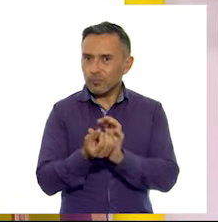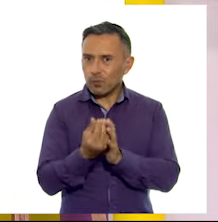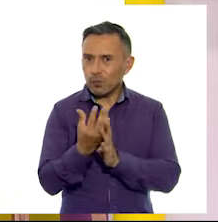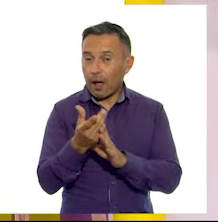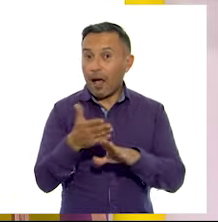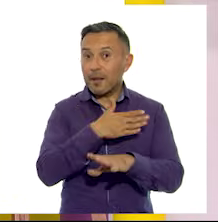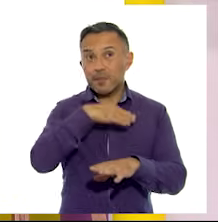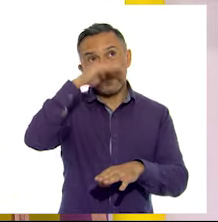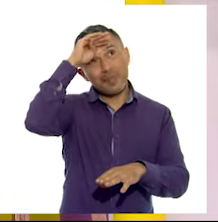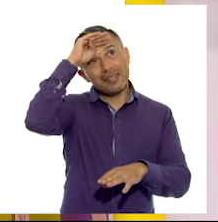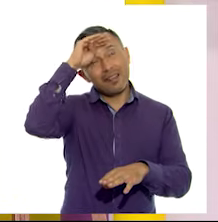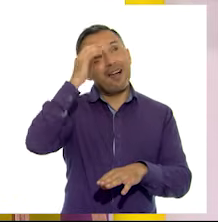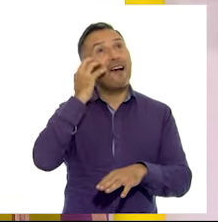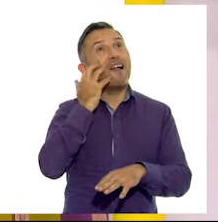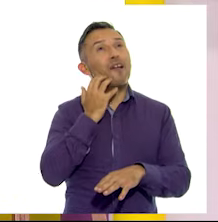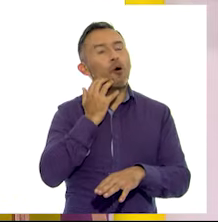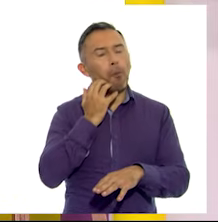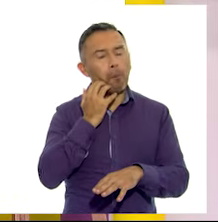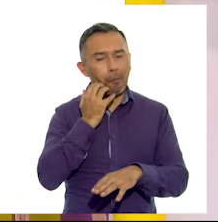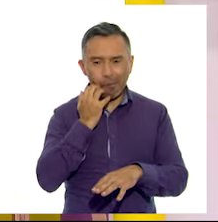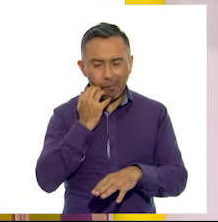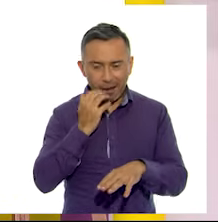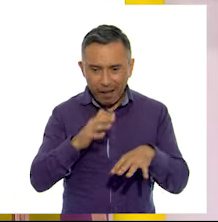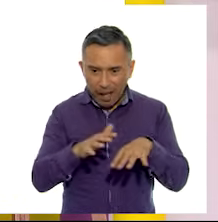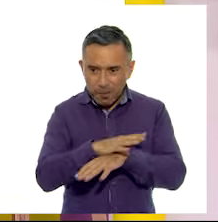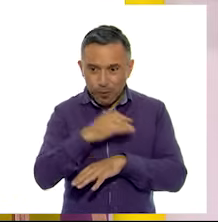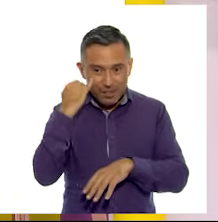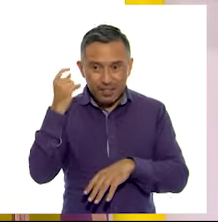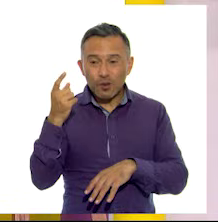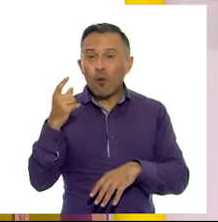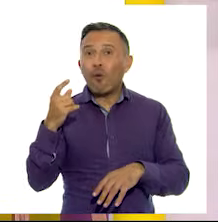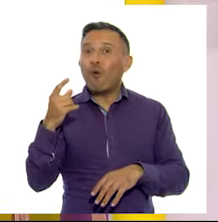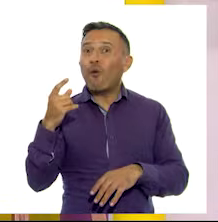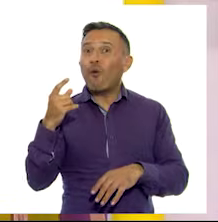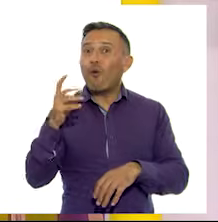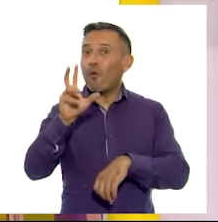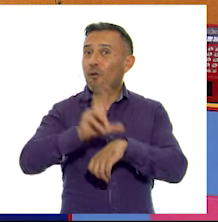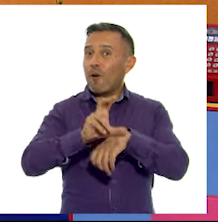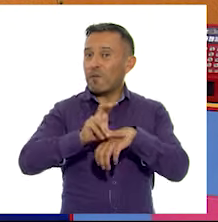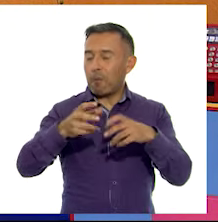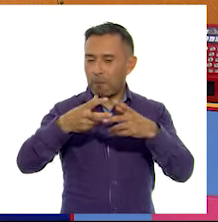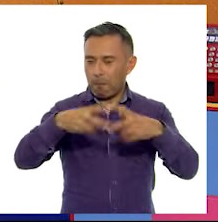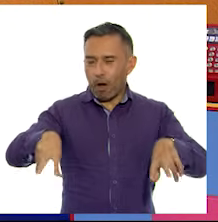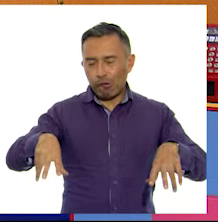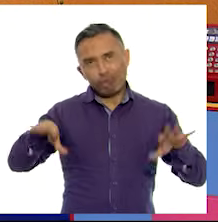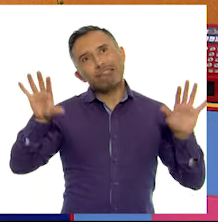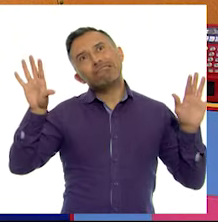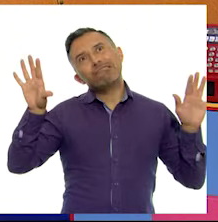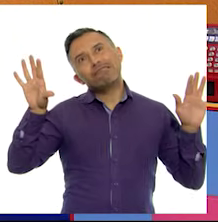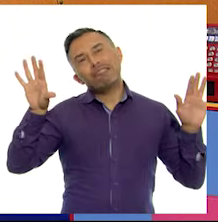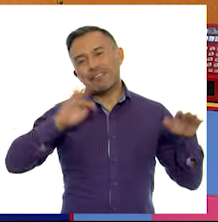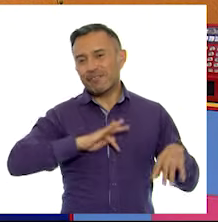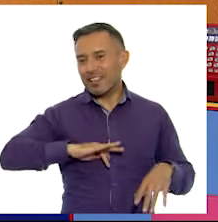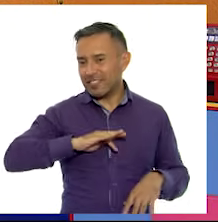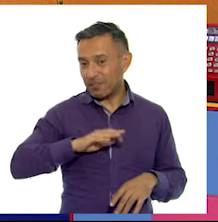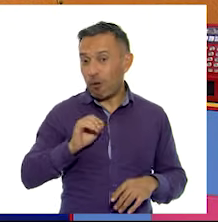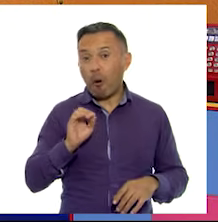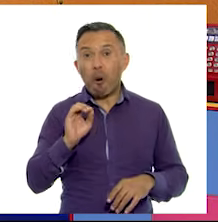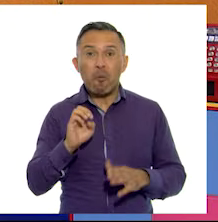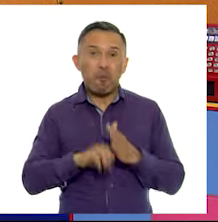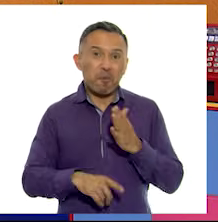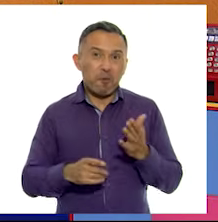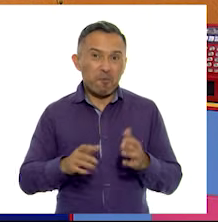un león, a lo mejor puede ser un huevo estrellado feliz. O puede ser algo combinado, porque por ejemplo el mío ya parece más